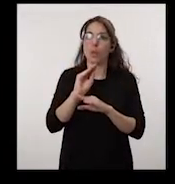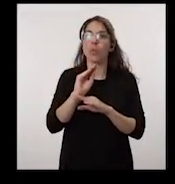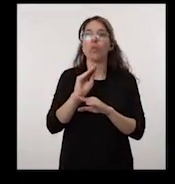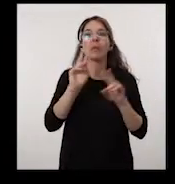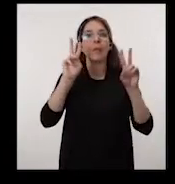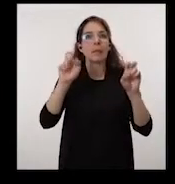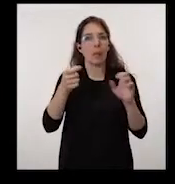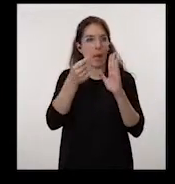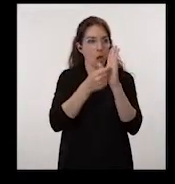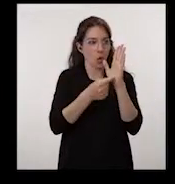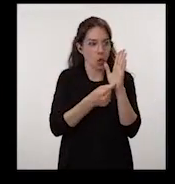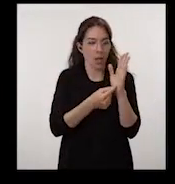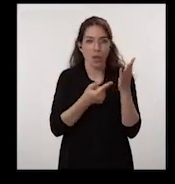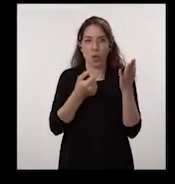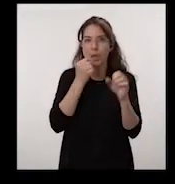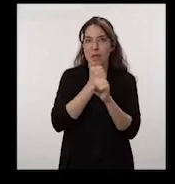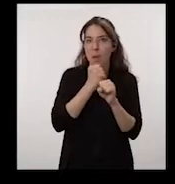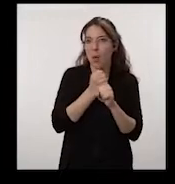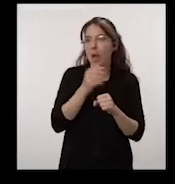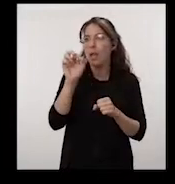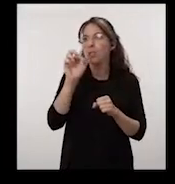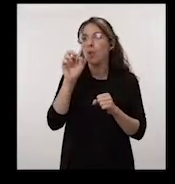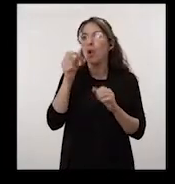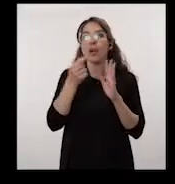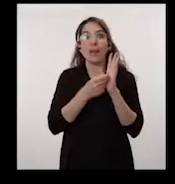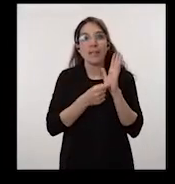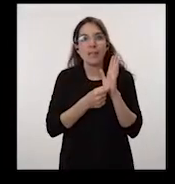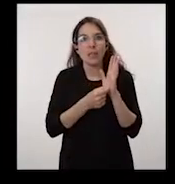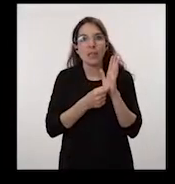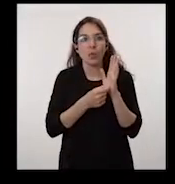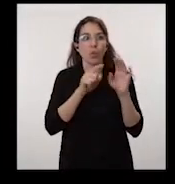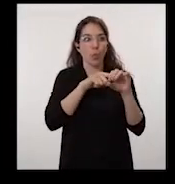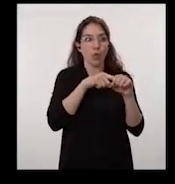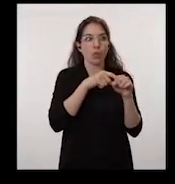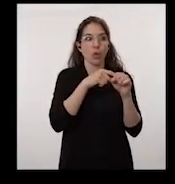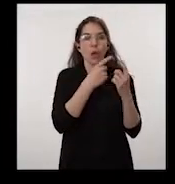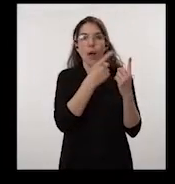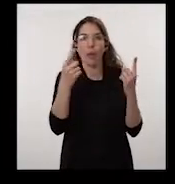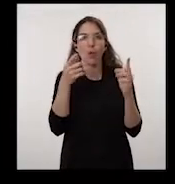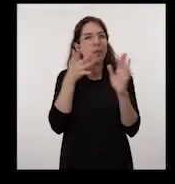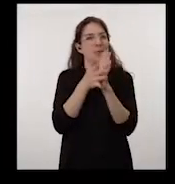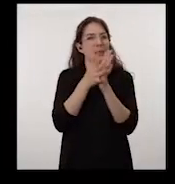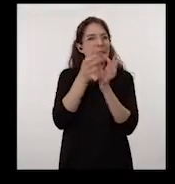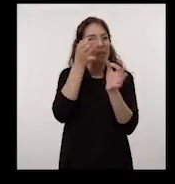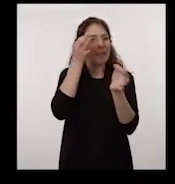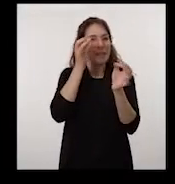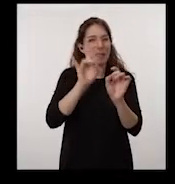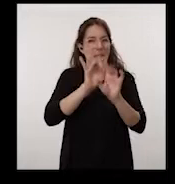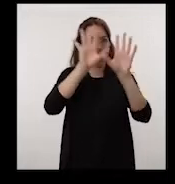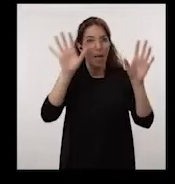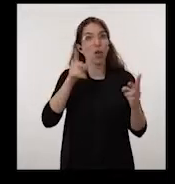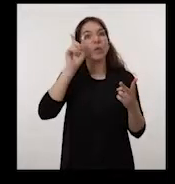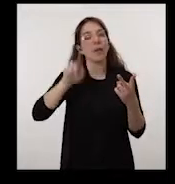solamente con las condiciones las características los requisitos de cada uno de los puestos que queremos cubrir